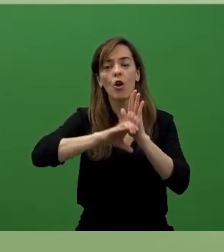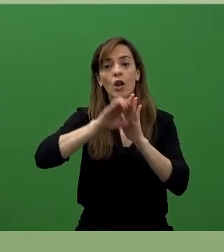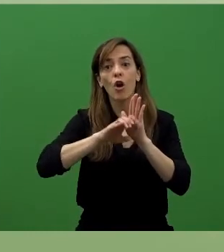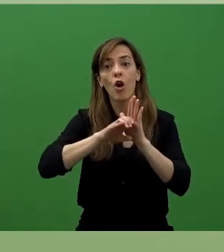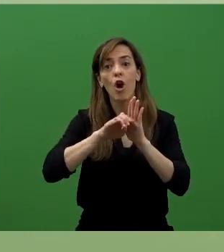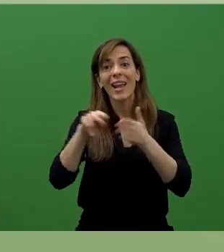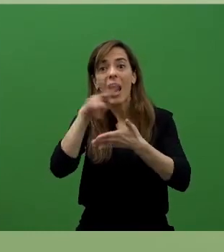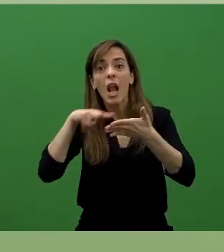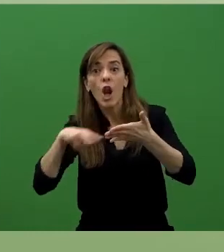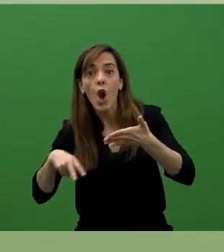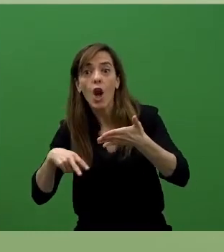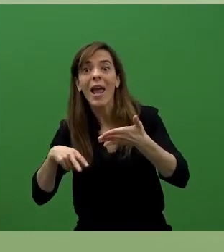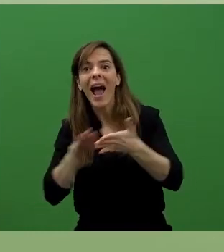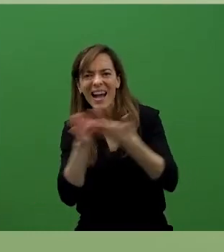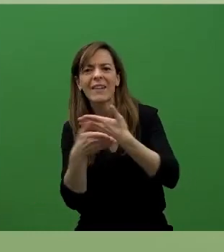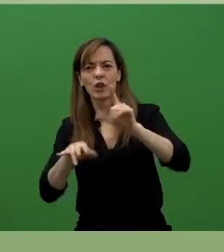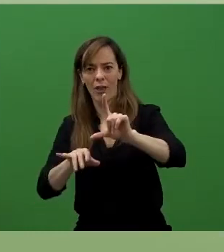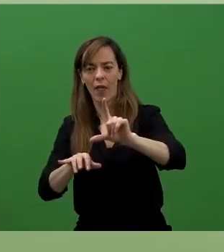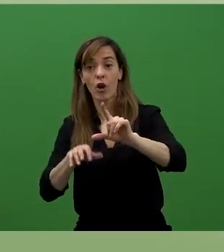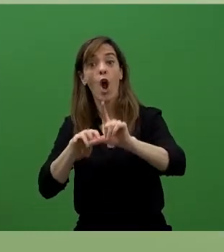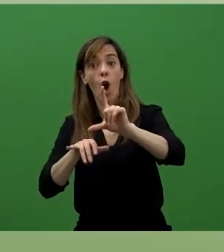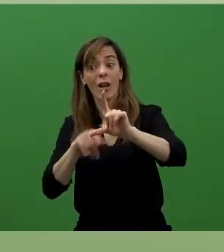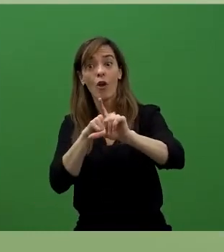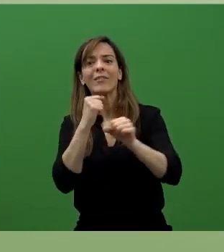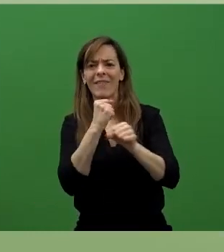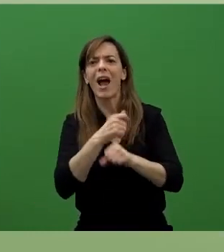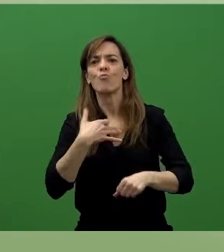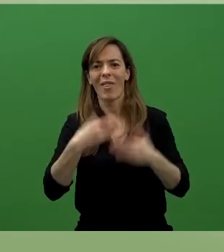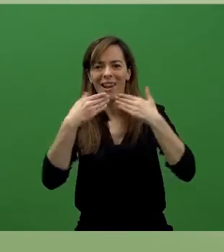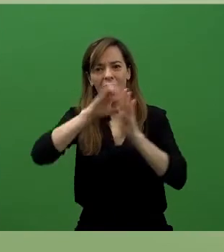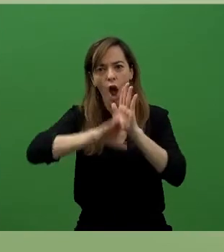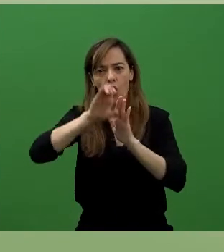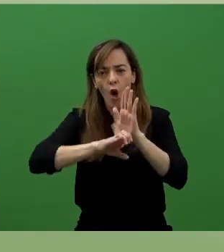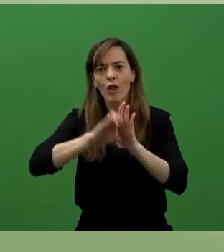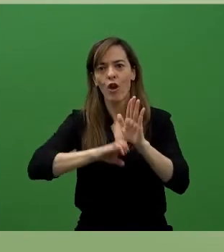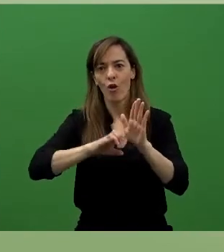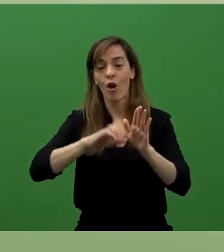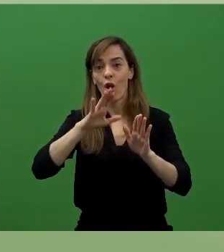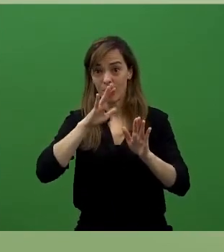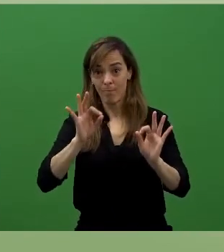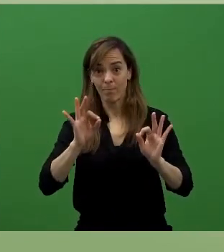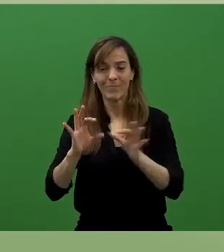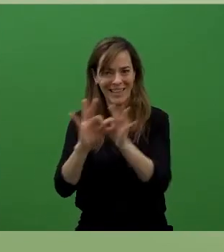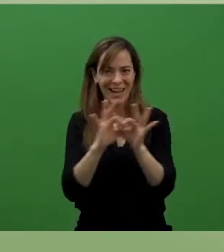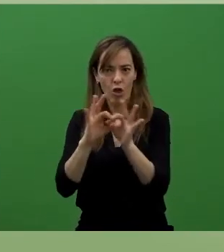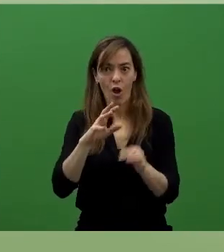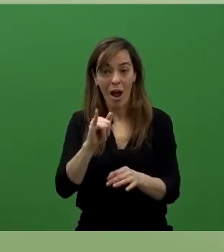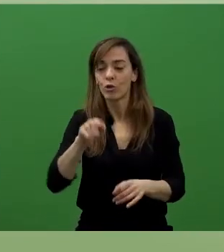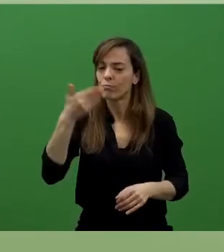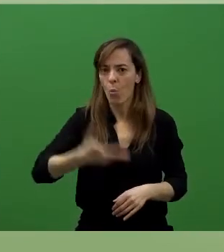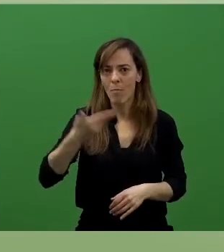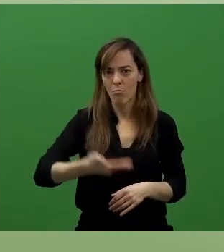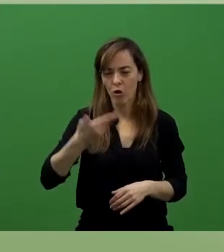decir, que los ordenadores pueden trabajar con él porque hay toda una serie de ontología, una relación entre términos, etcétera. Con lo cual, muy